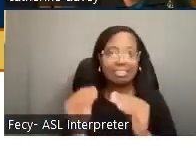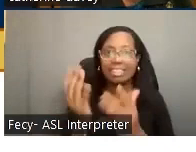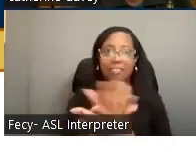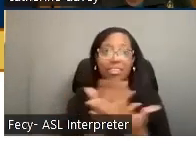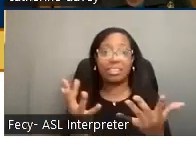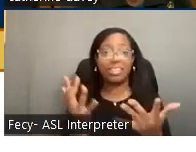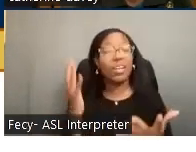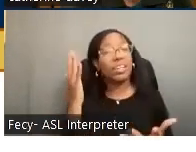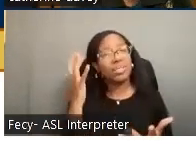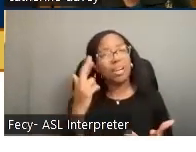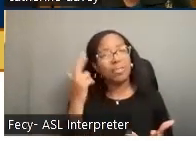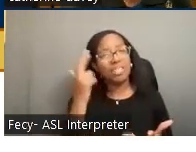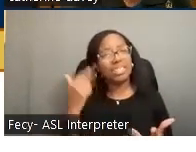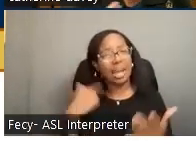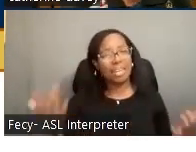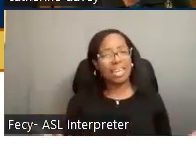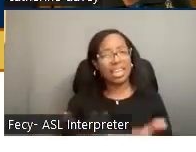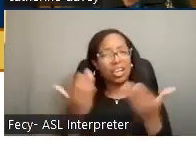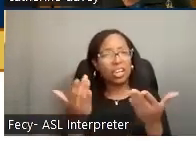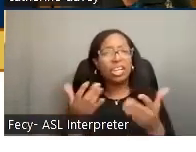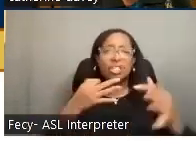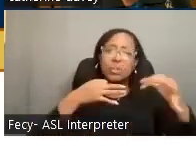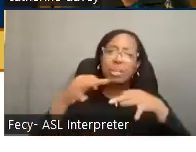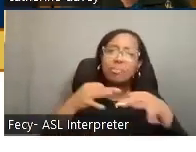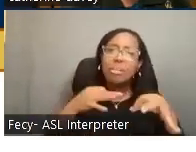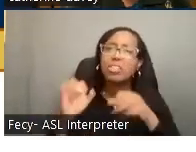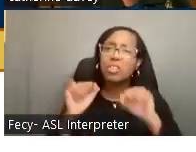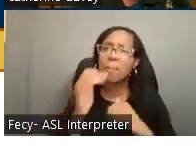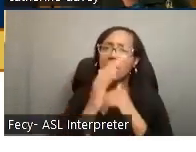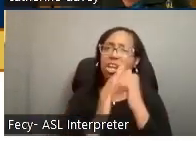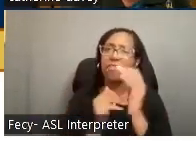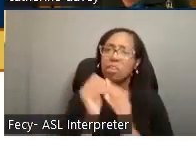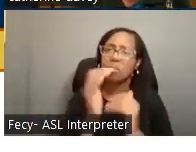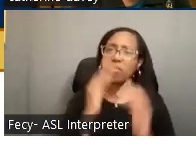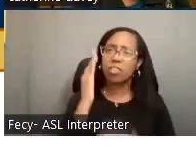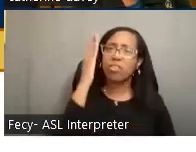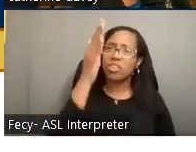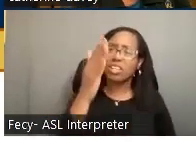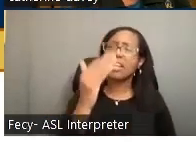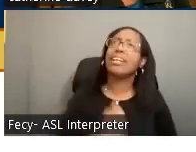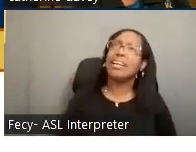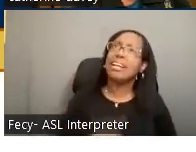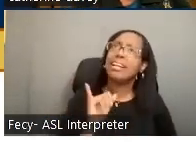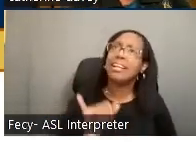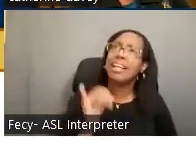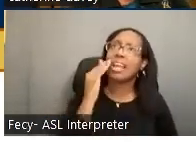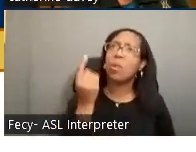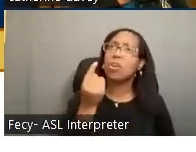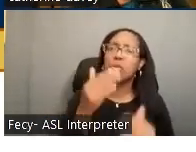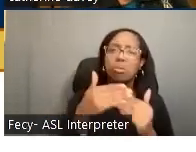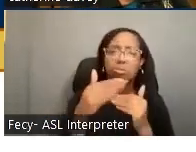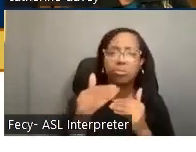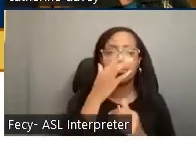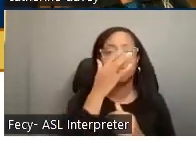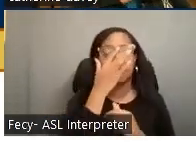intentando arreglar las cosas. Eso es un motivo por el cual yo quiero que ustedes se sientan totalmente cómodos, con confianza y digan, sé qué